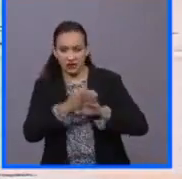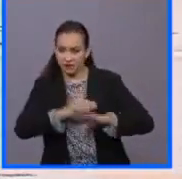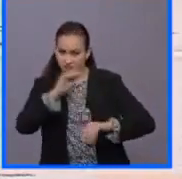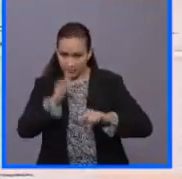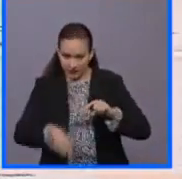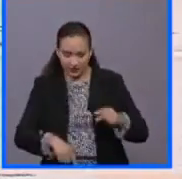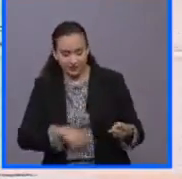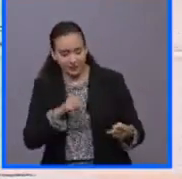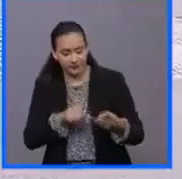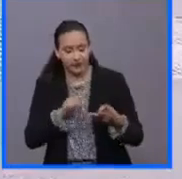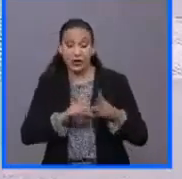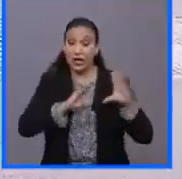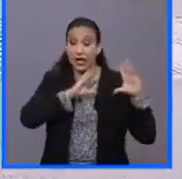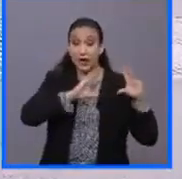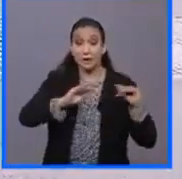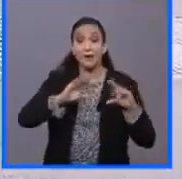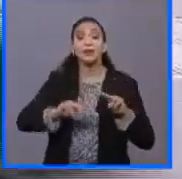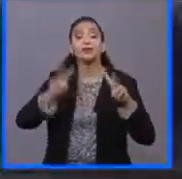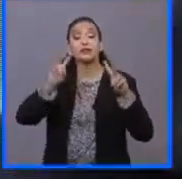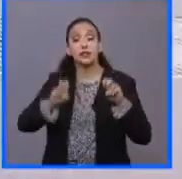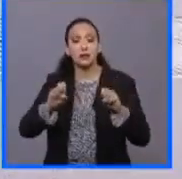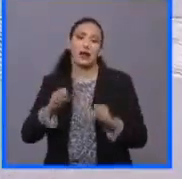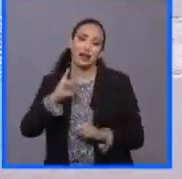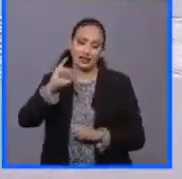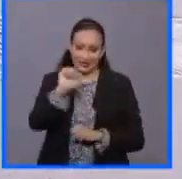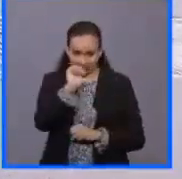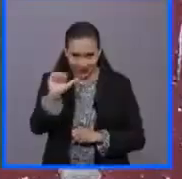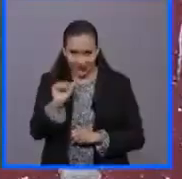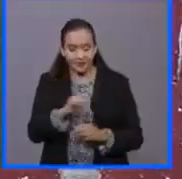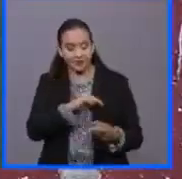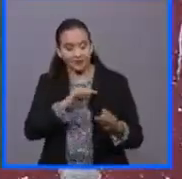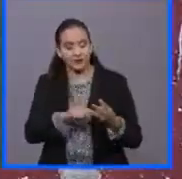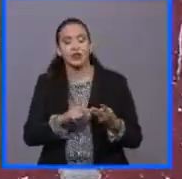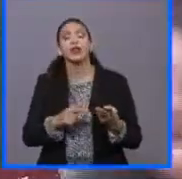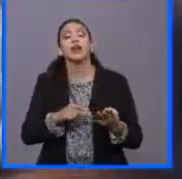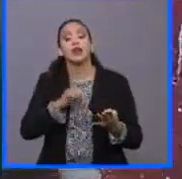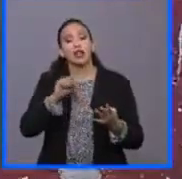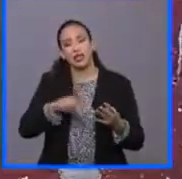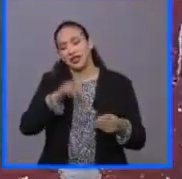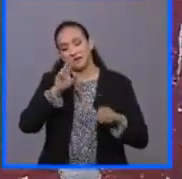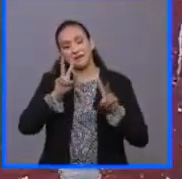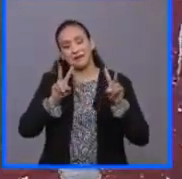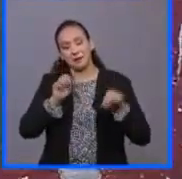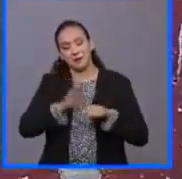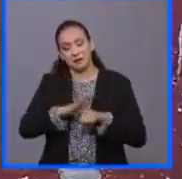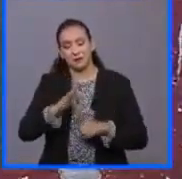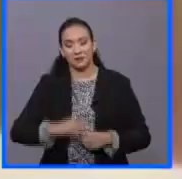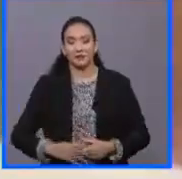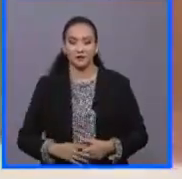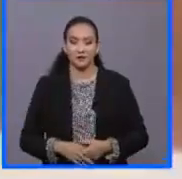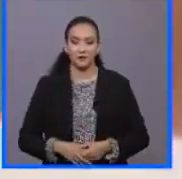género, capacitación en materia de inteligencia artificial y elecciones, entre otros.